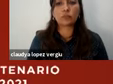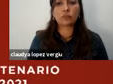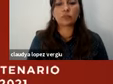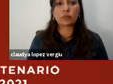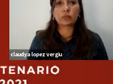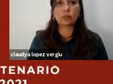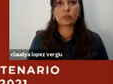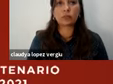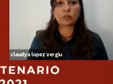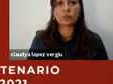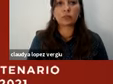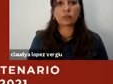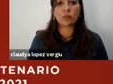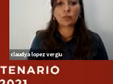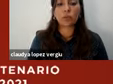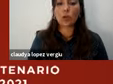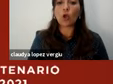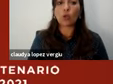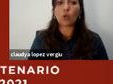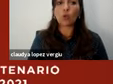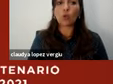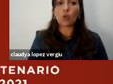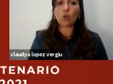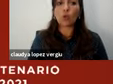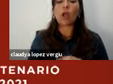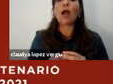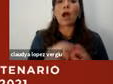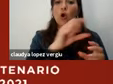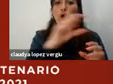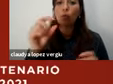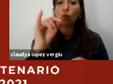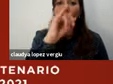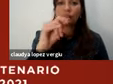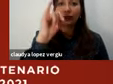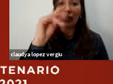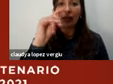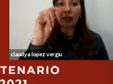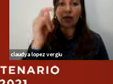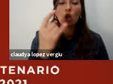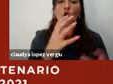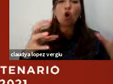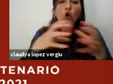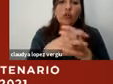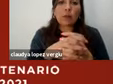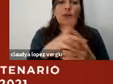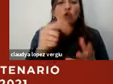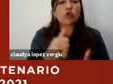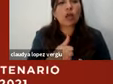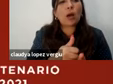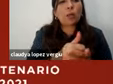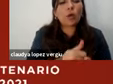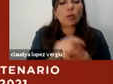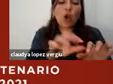a través de CEI Internacional, Conservación Internacional, y bueno, ellos también nos dan un apoyo para